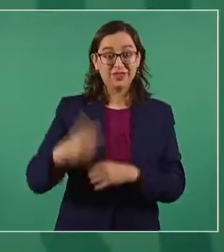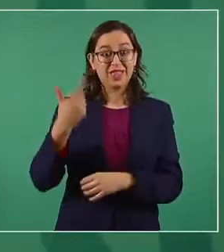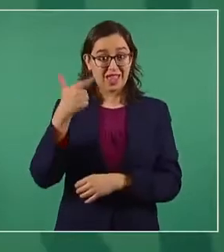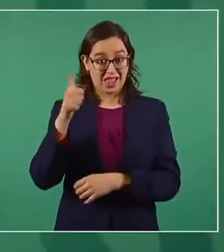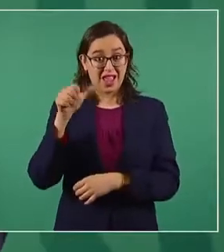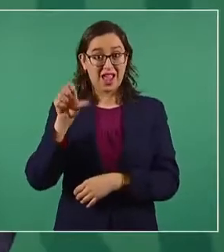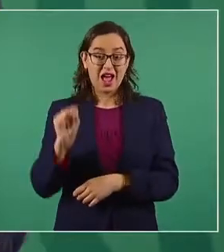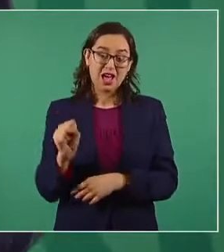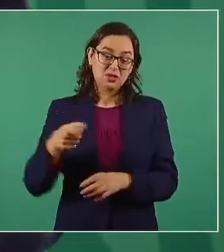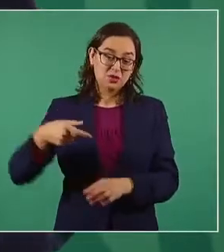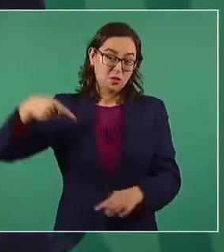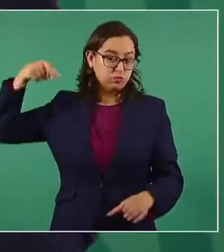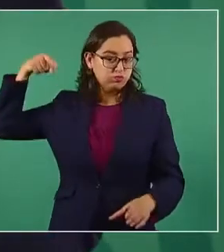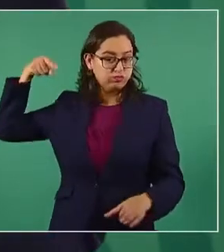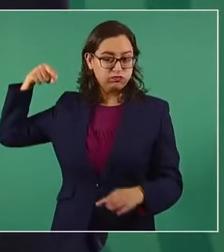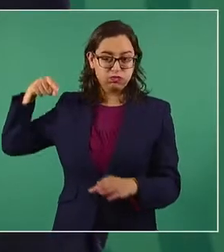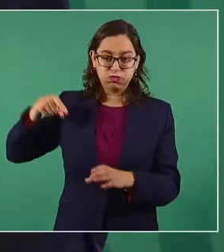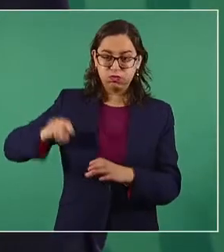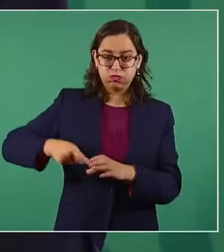sacar el crudo,